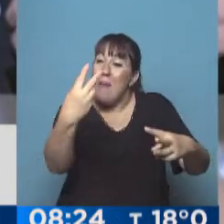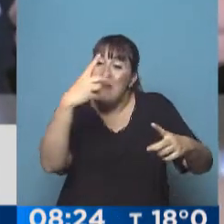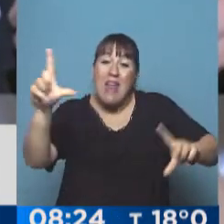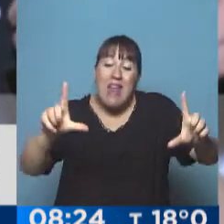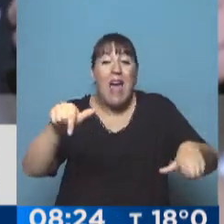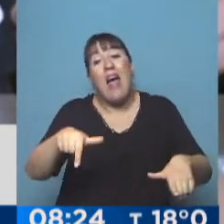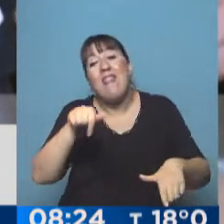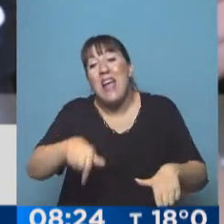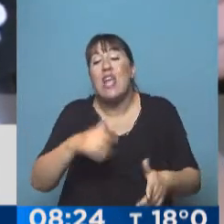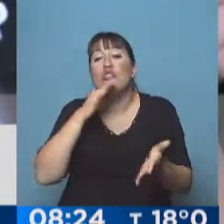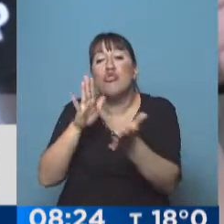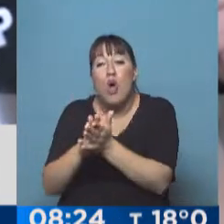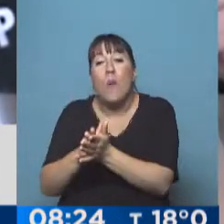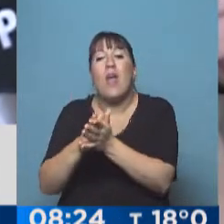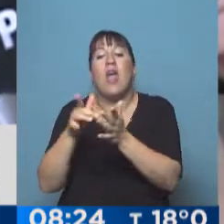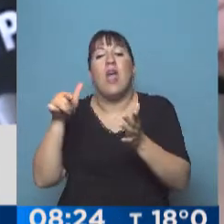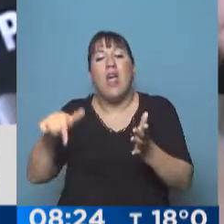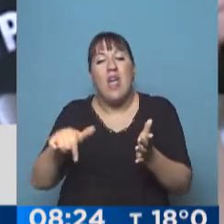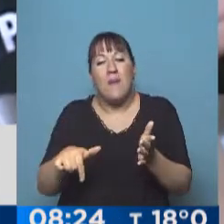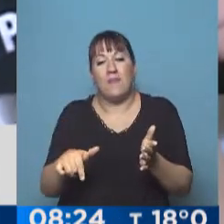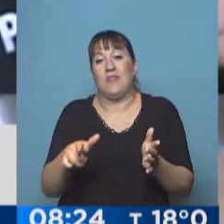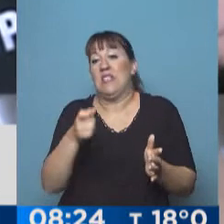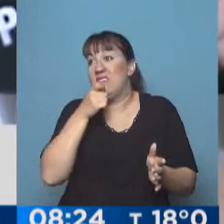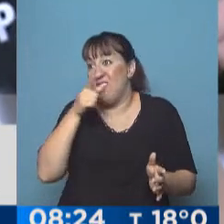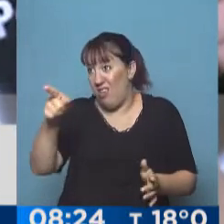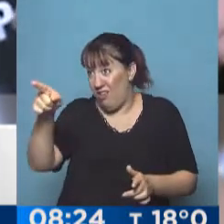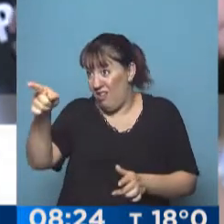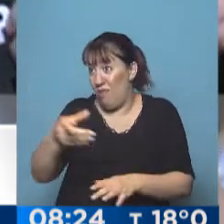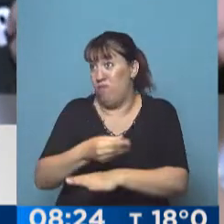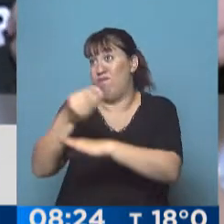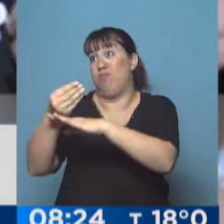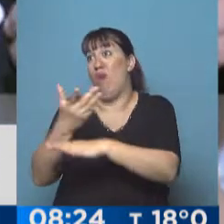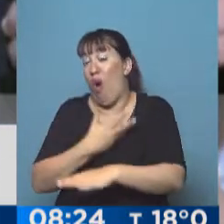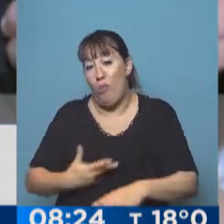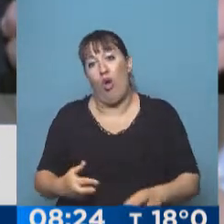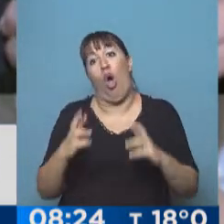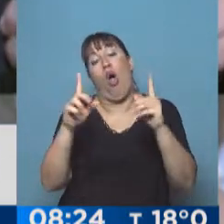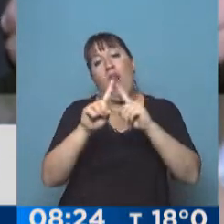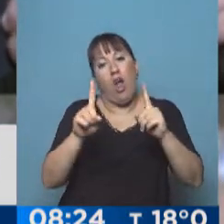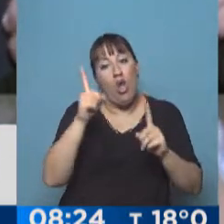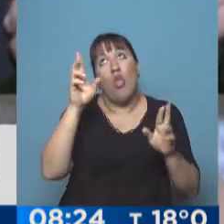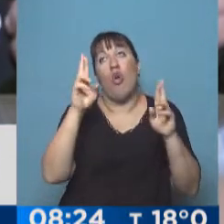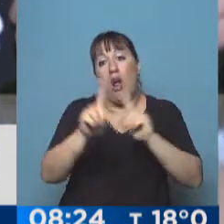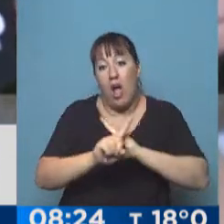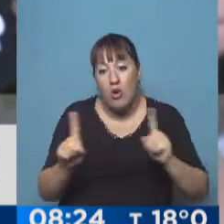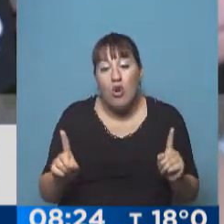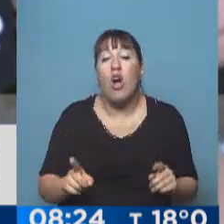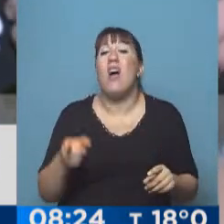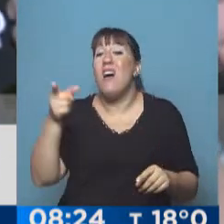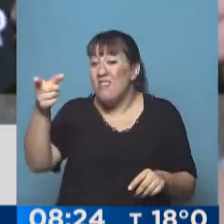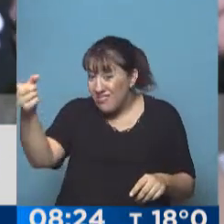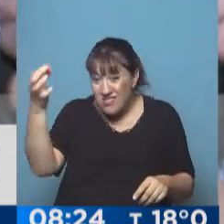impacto que le están haciendo en donde estos si llegaran a ser gobiernos dios y la virgen no lo permita este lo que van a conseguir